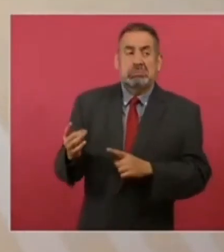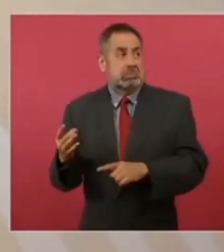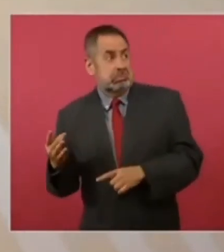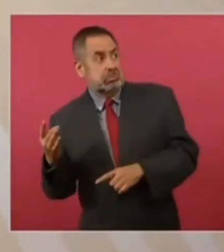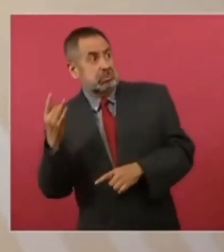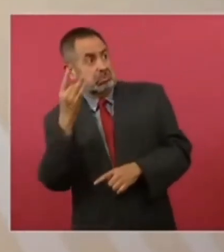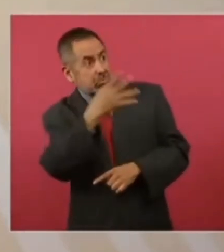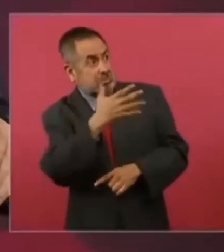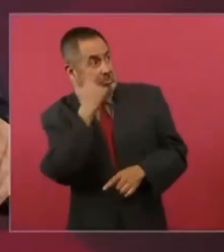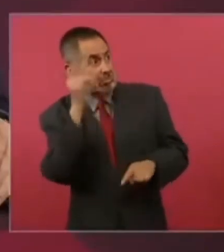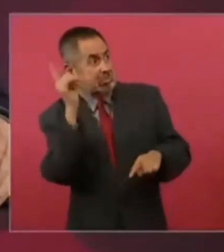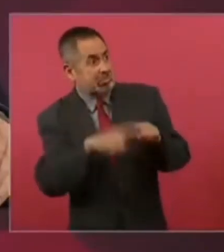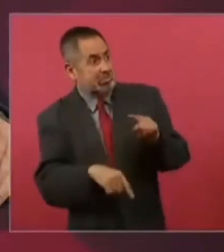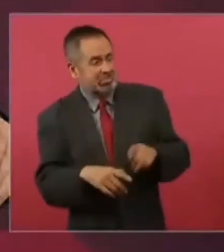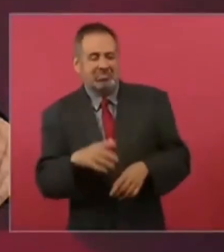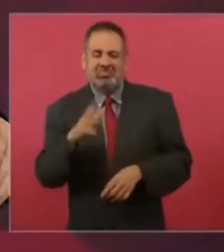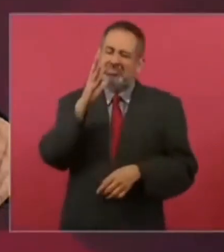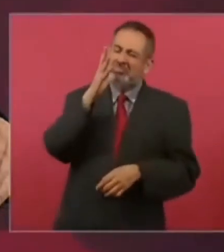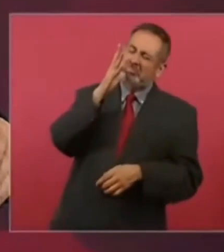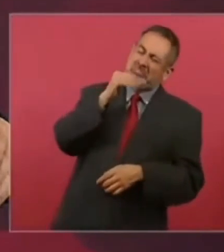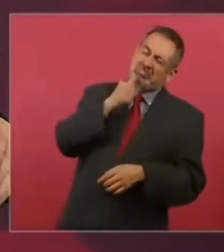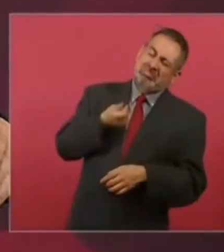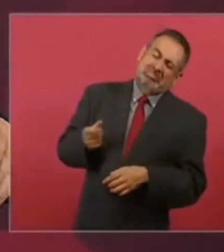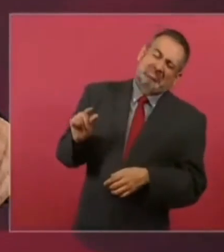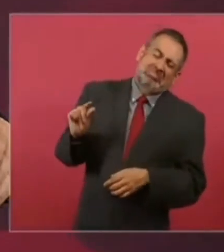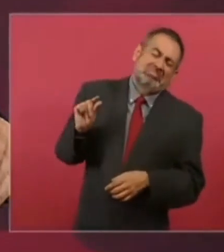derribar al gigante.